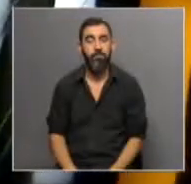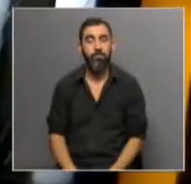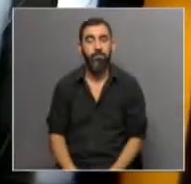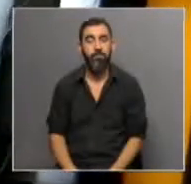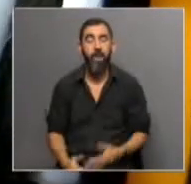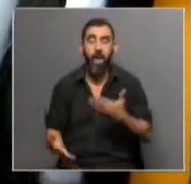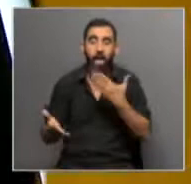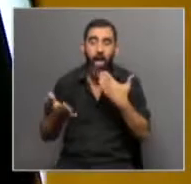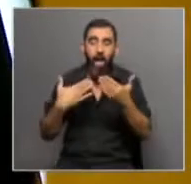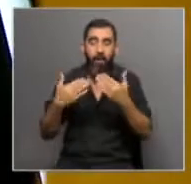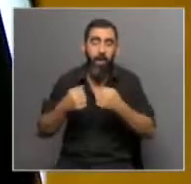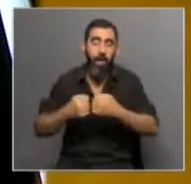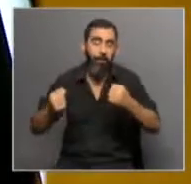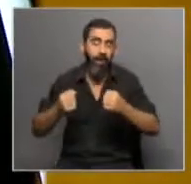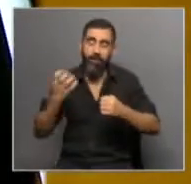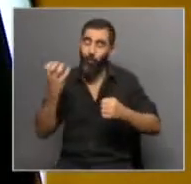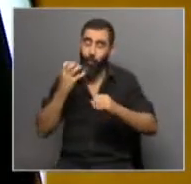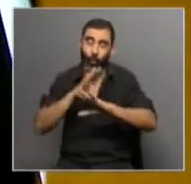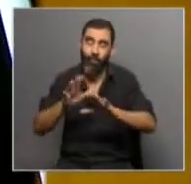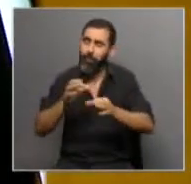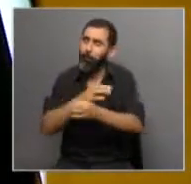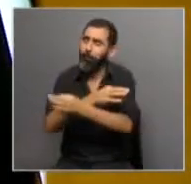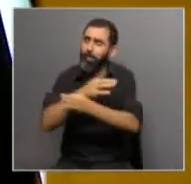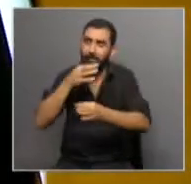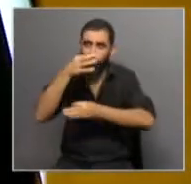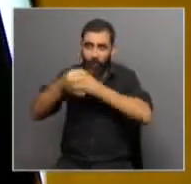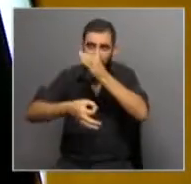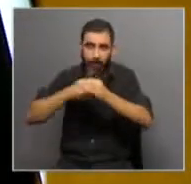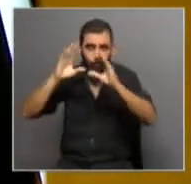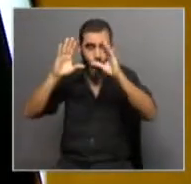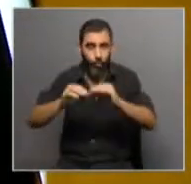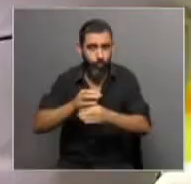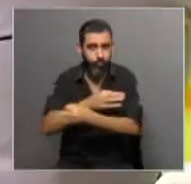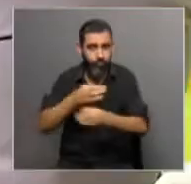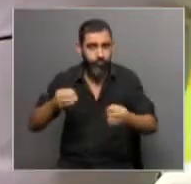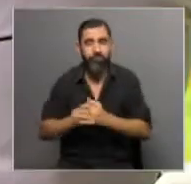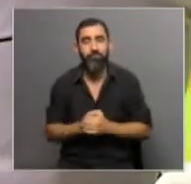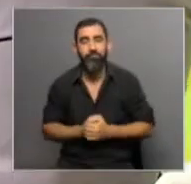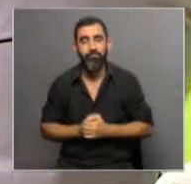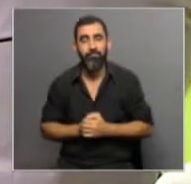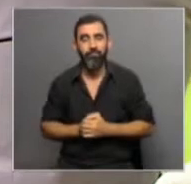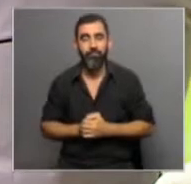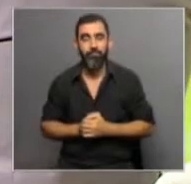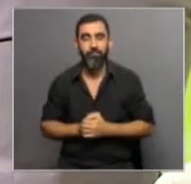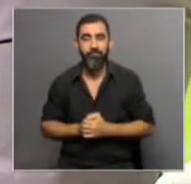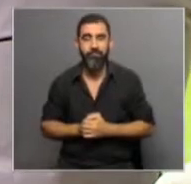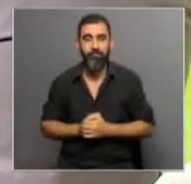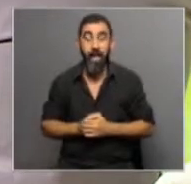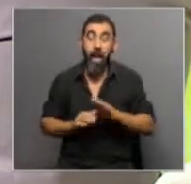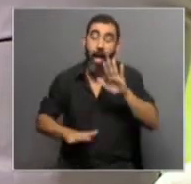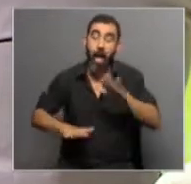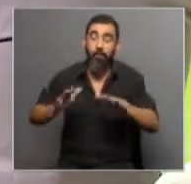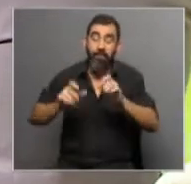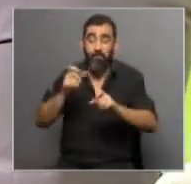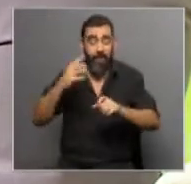Hablar más es arruinar, ¿no? Quedó perfectamente explicado todo. Tal cual. A veces uno no cree en esas cosas,